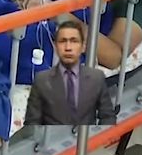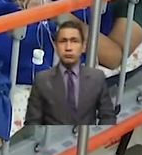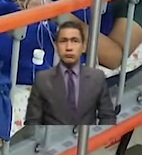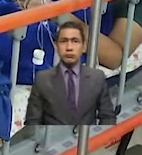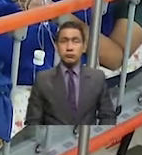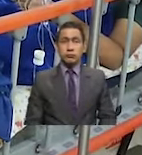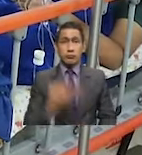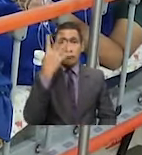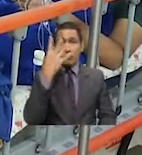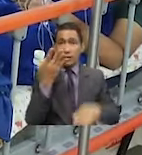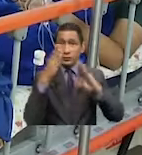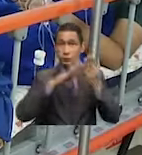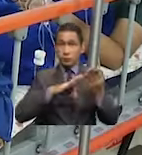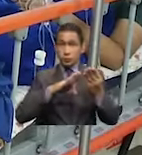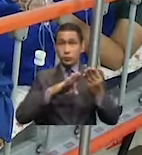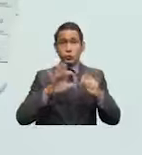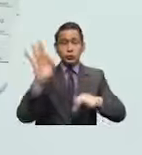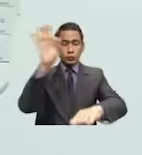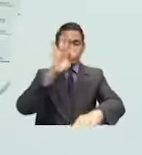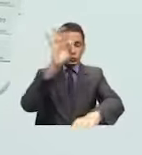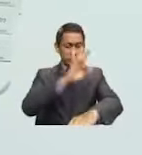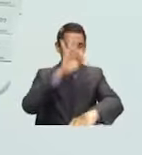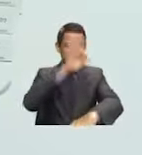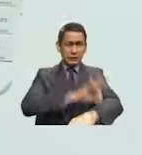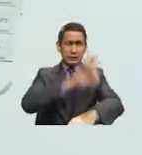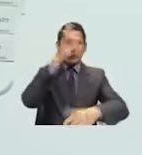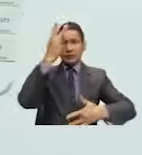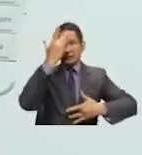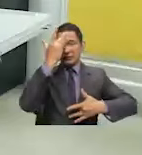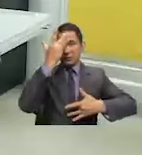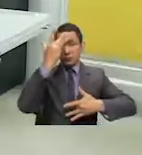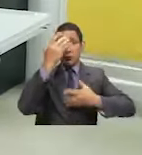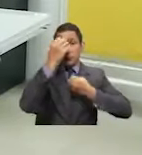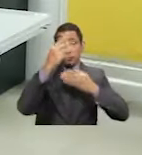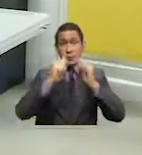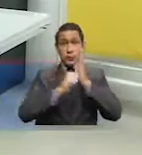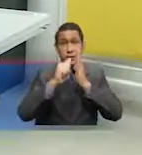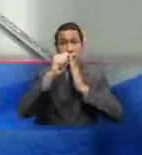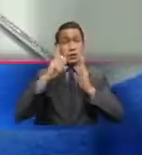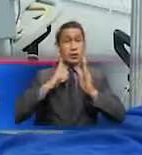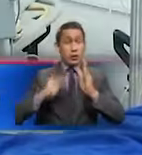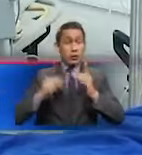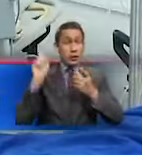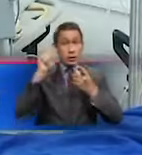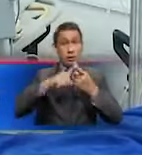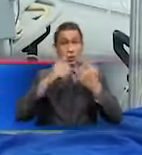4 fallecidos por dengue, así lo confirmó el Ministerio de Salud Pública. Hasta el momento,